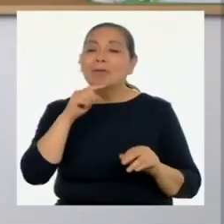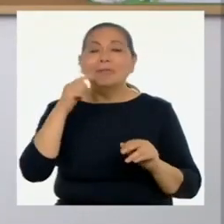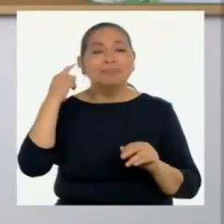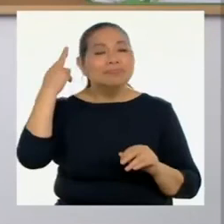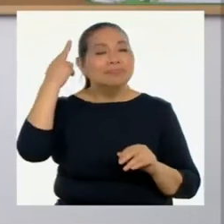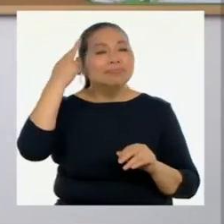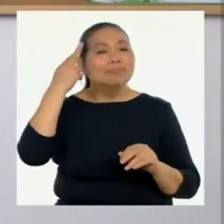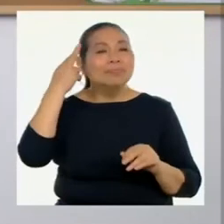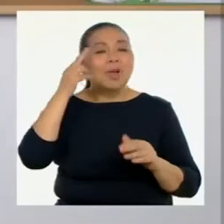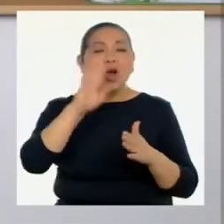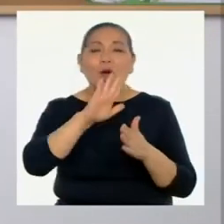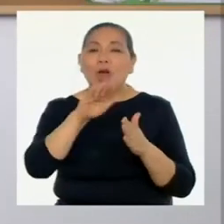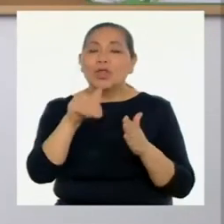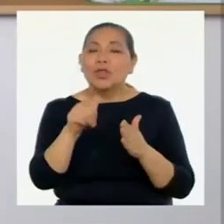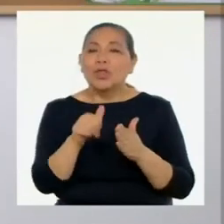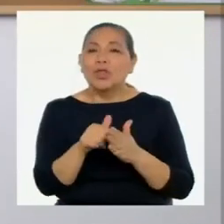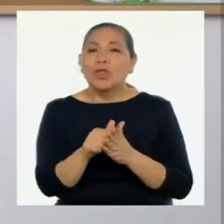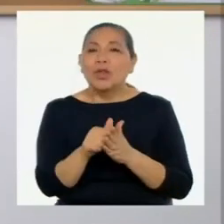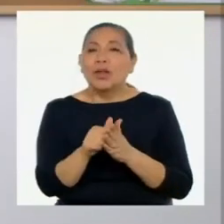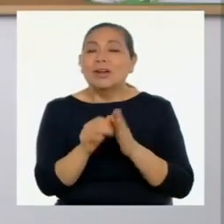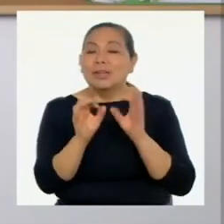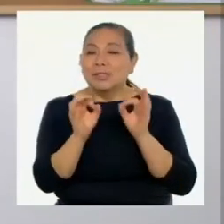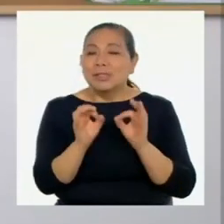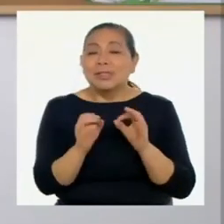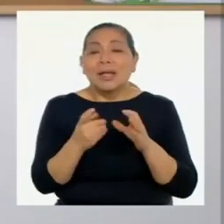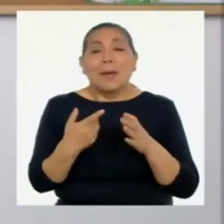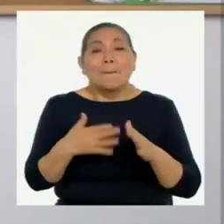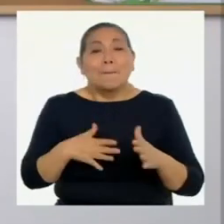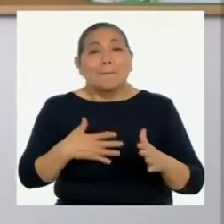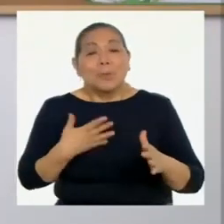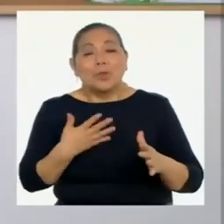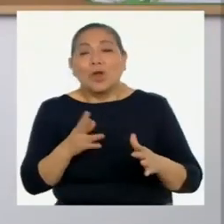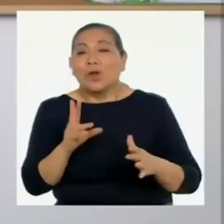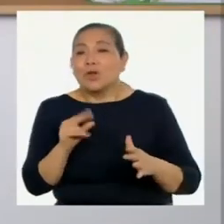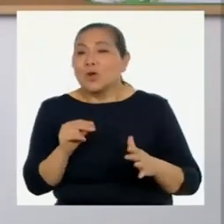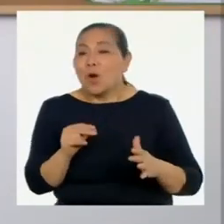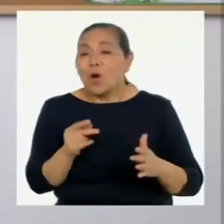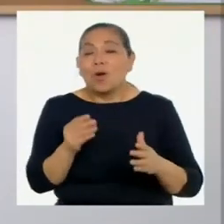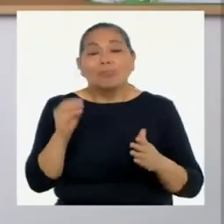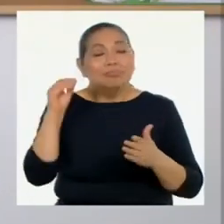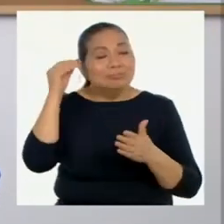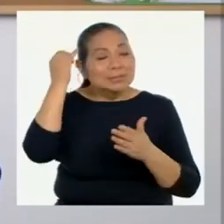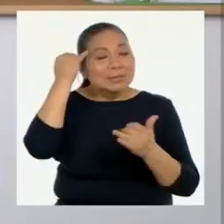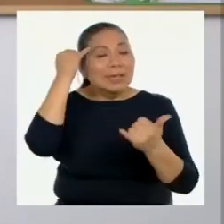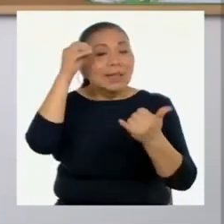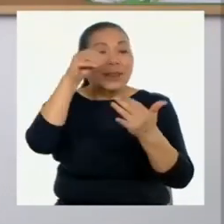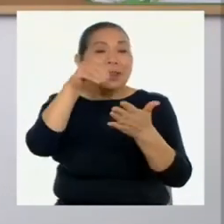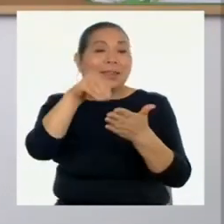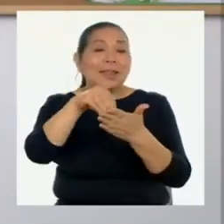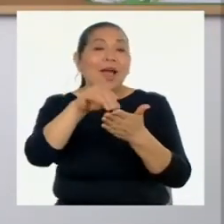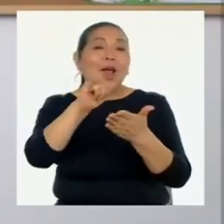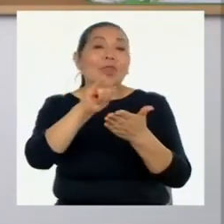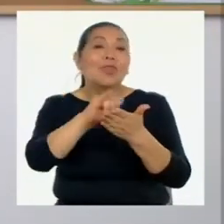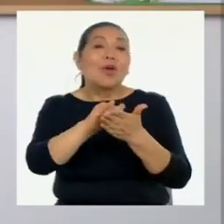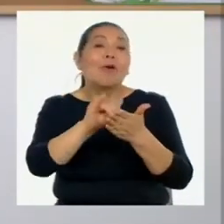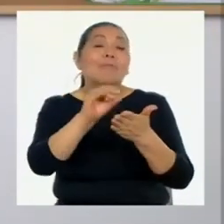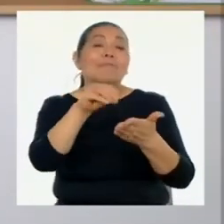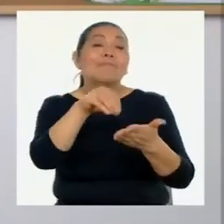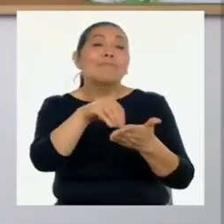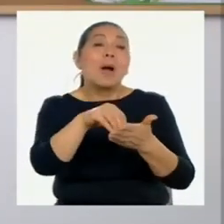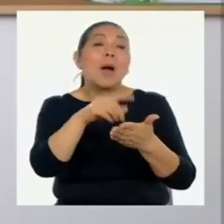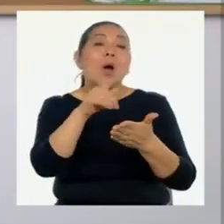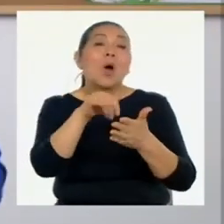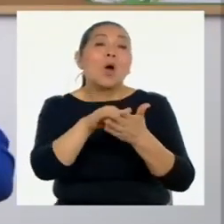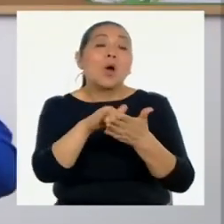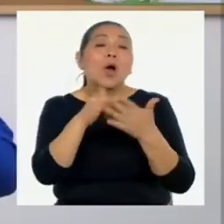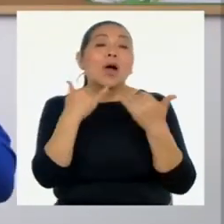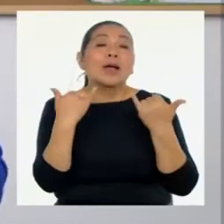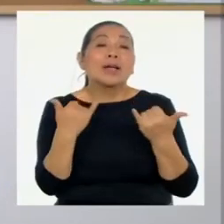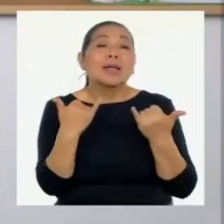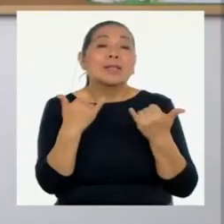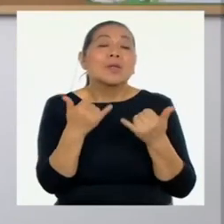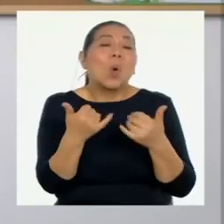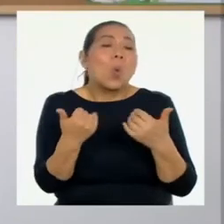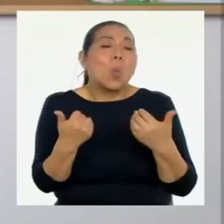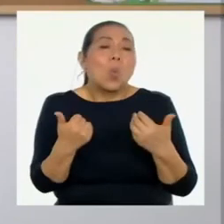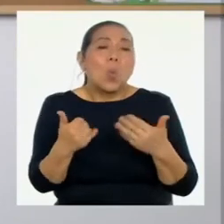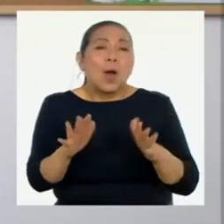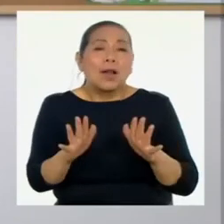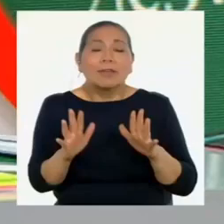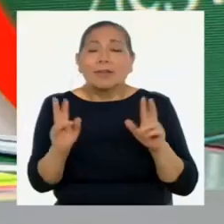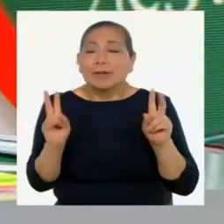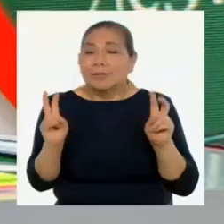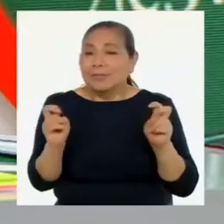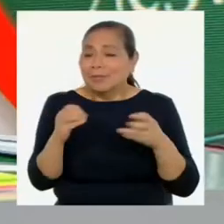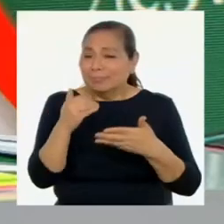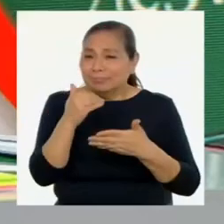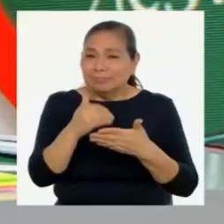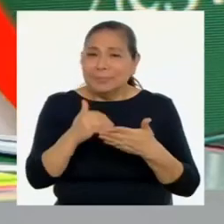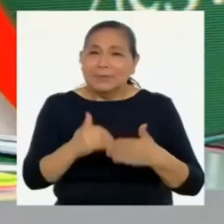para reflexionar en torno a si logramos o no el propósito que nos propusimos con este y